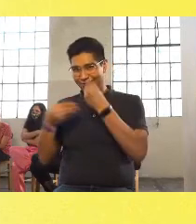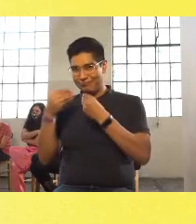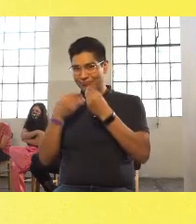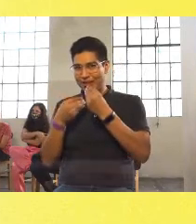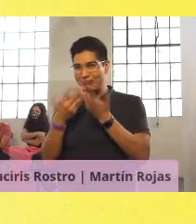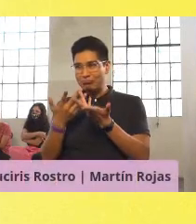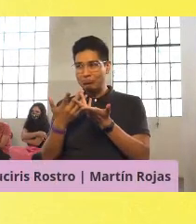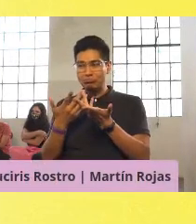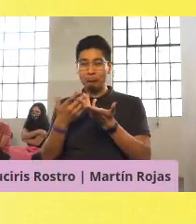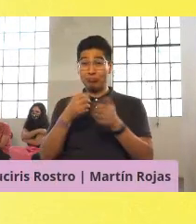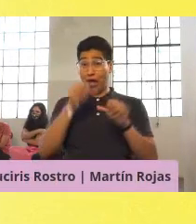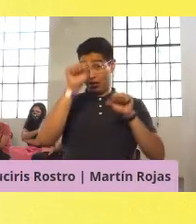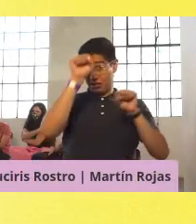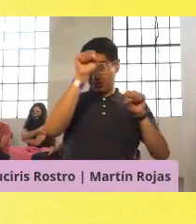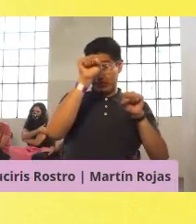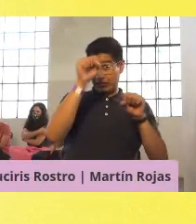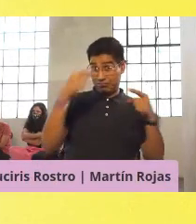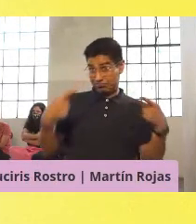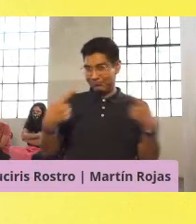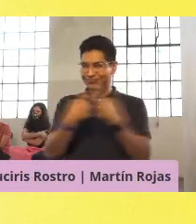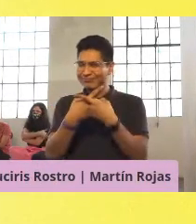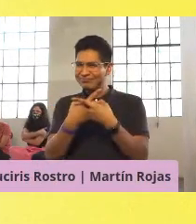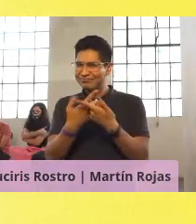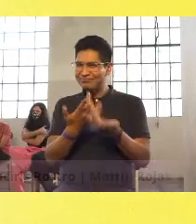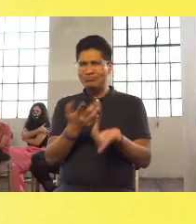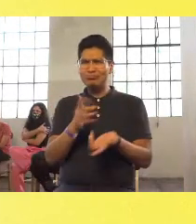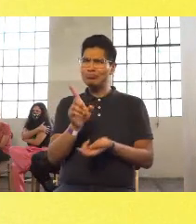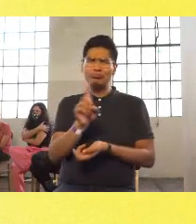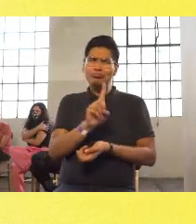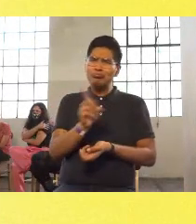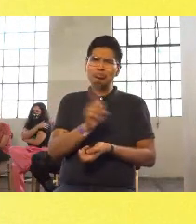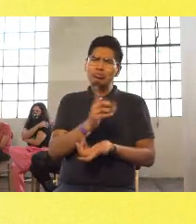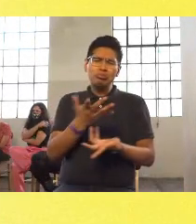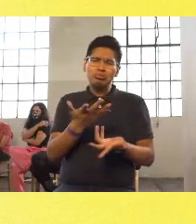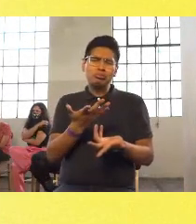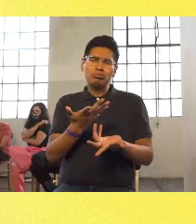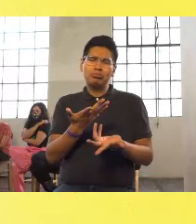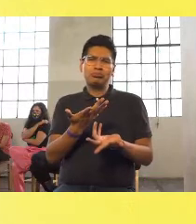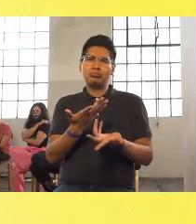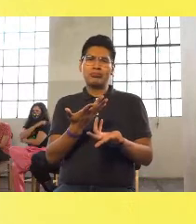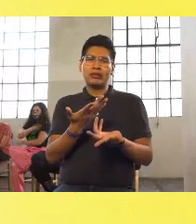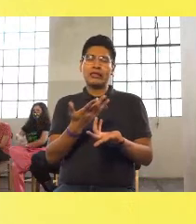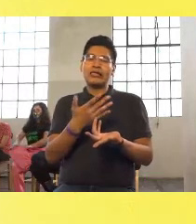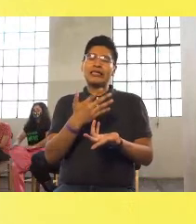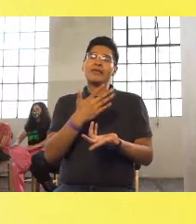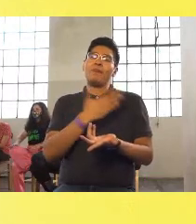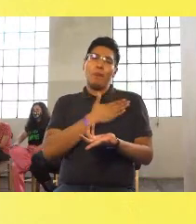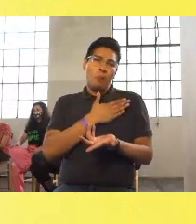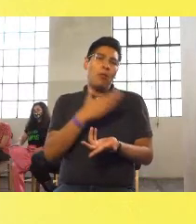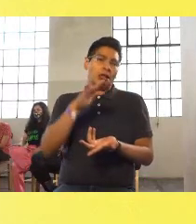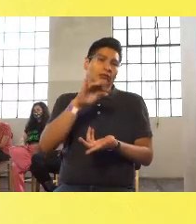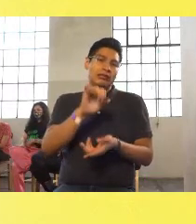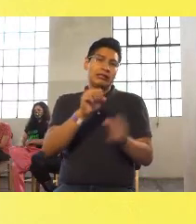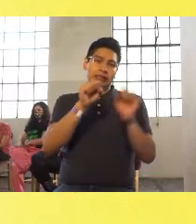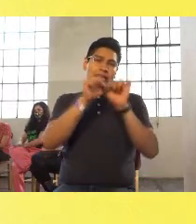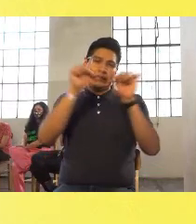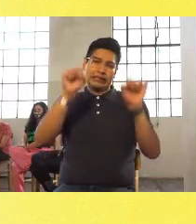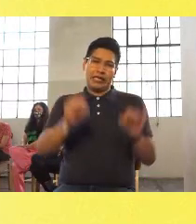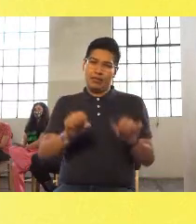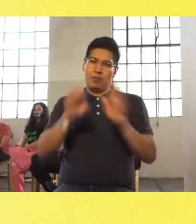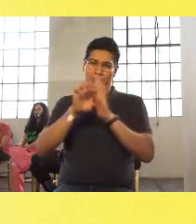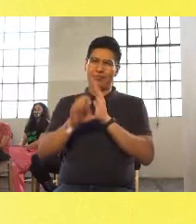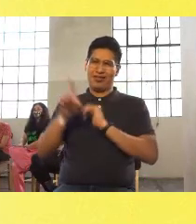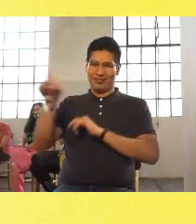y ser activista, ¿no? Porque finalmente, todo es un sistema, ¿no? Todo es un sistema integral, desde el hecho de la